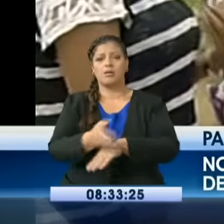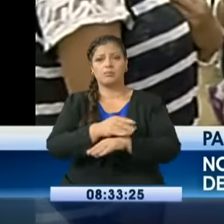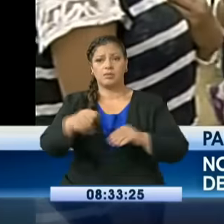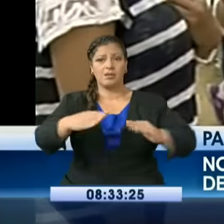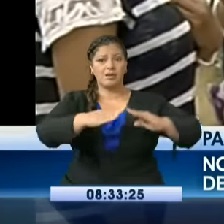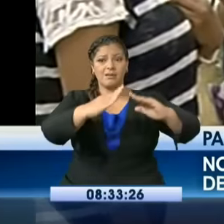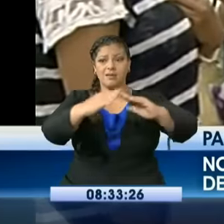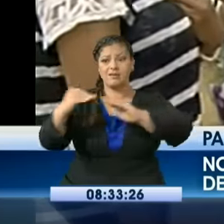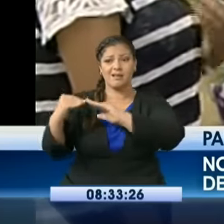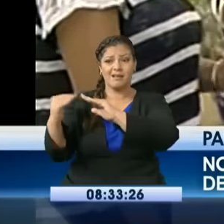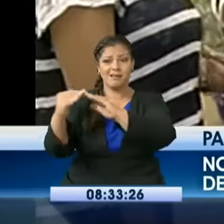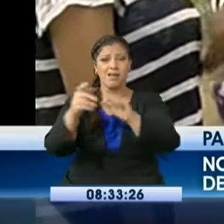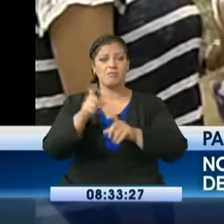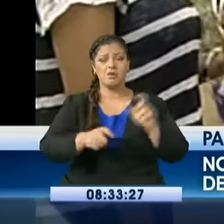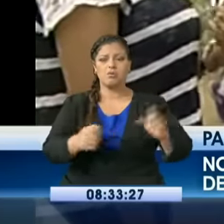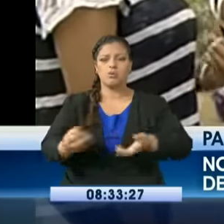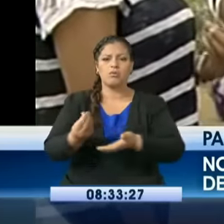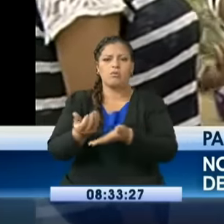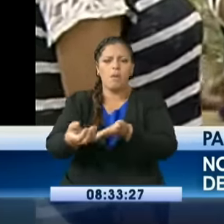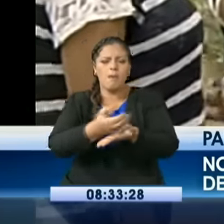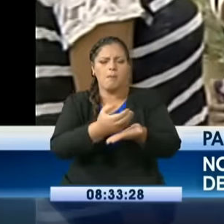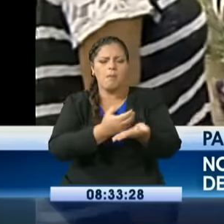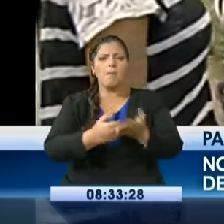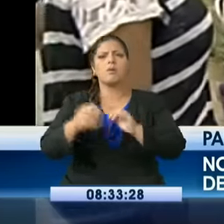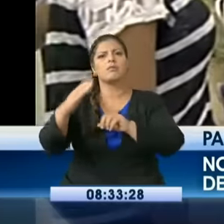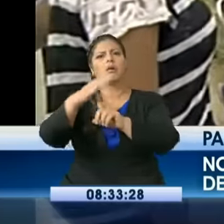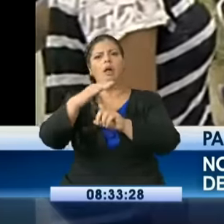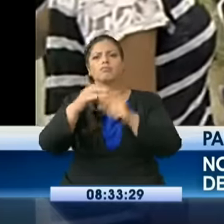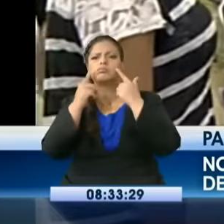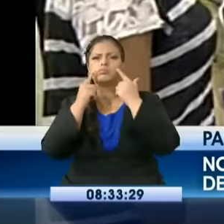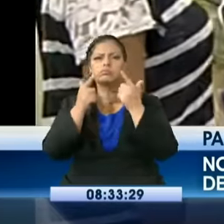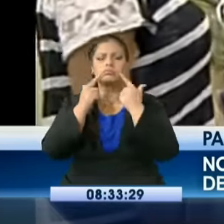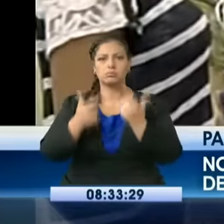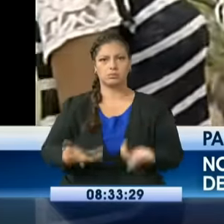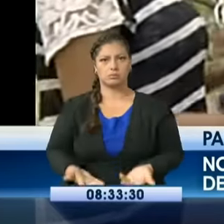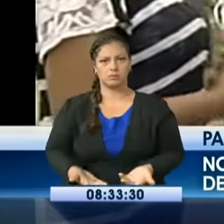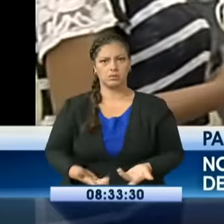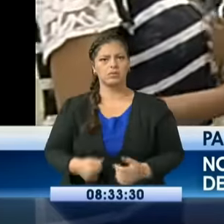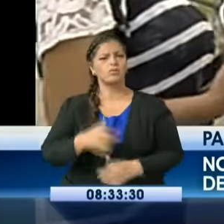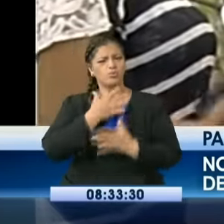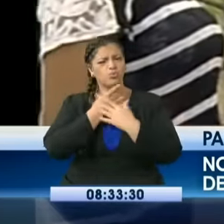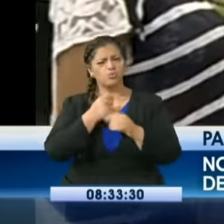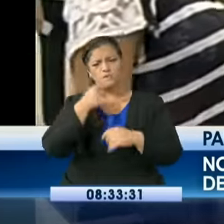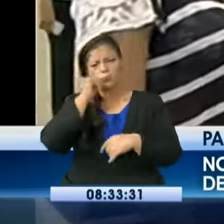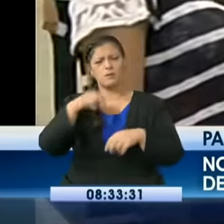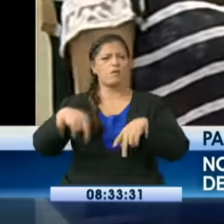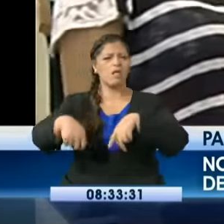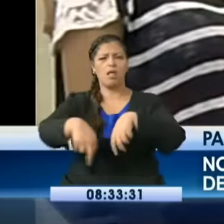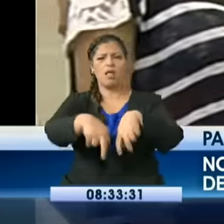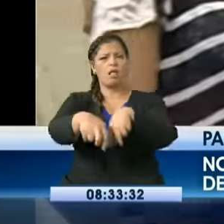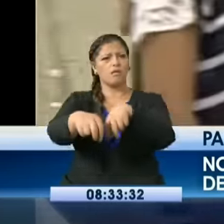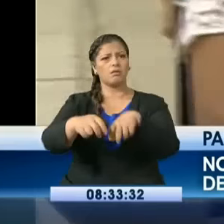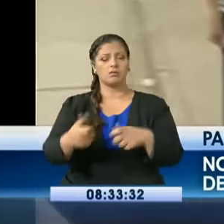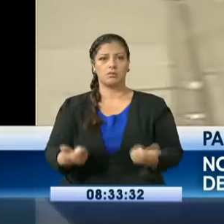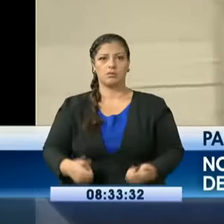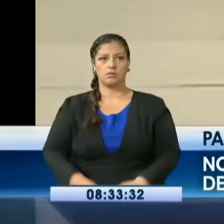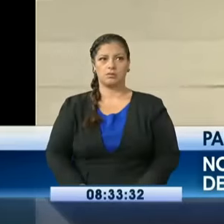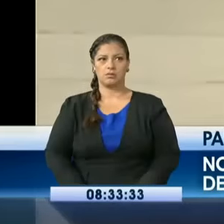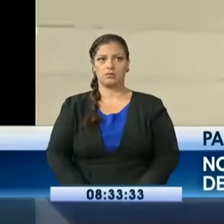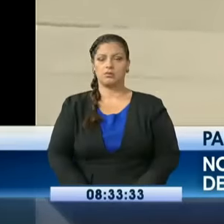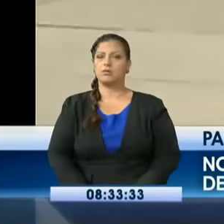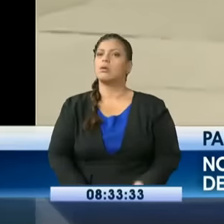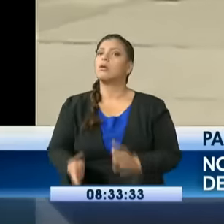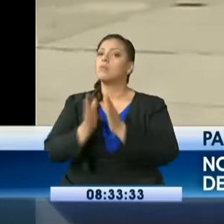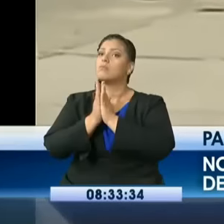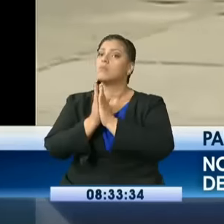la verdad yo me siento contenta de ver día y noche niños transitando con mochilas acá, pero que no confrontemos padres de familia. El señor Hugo Gavilanes, yo le